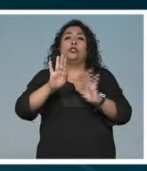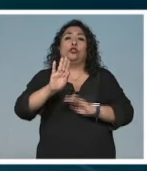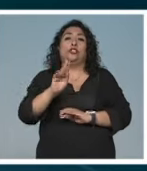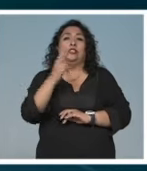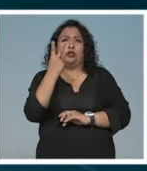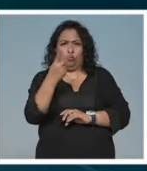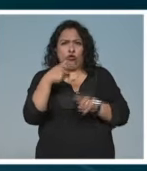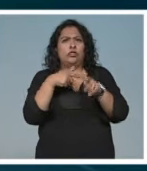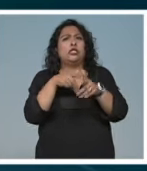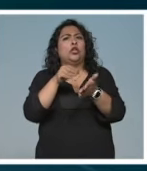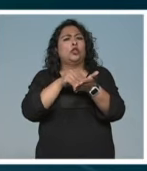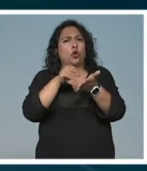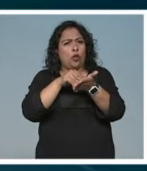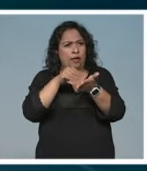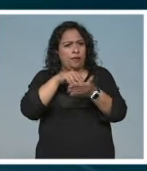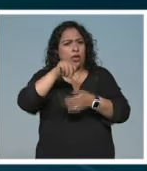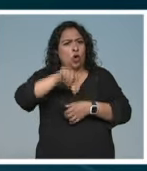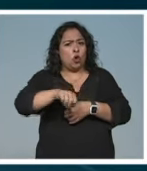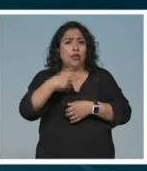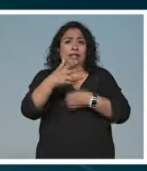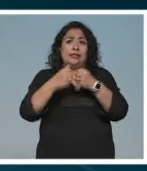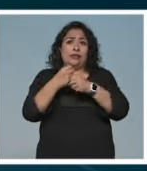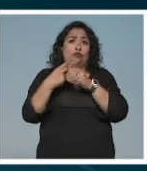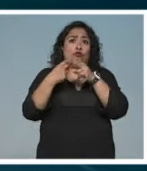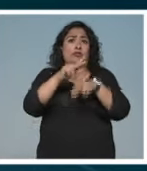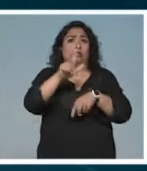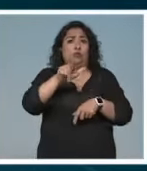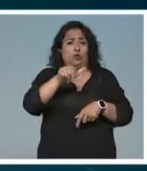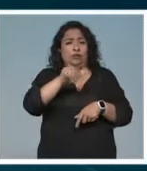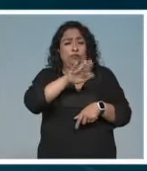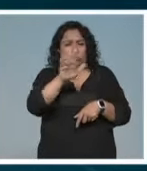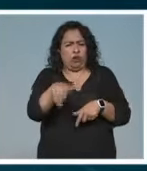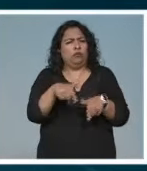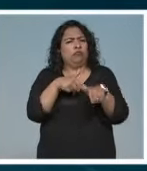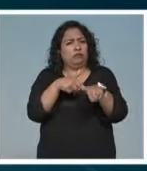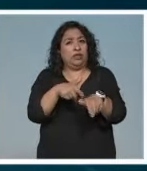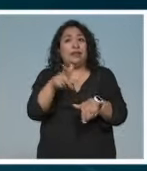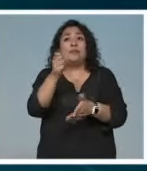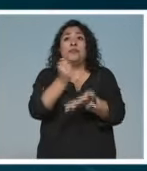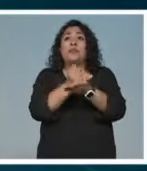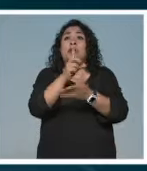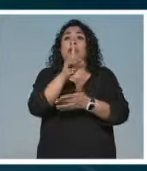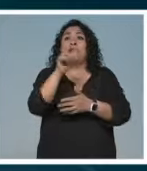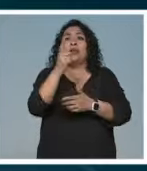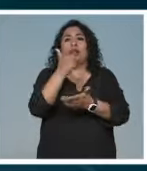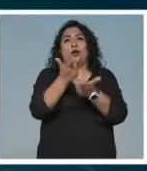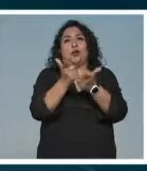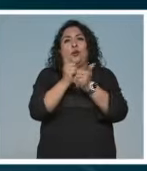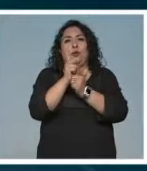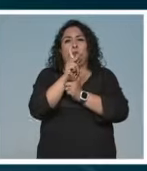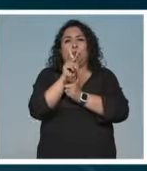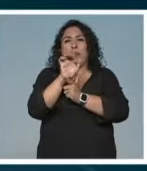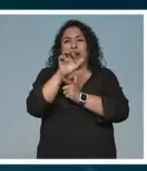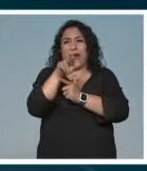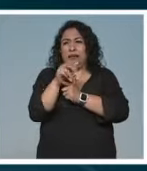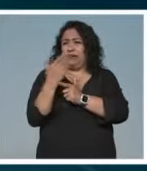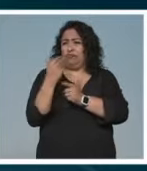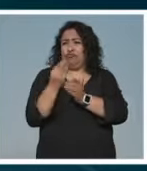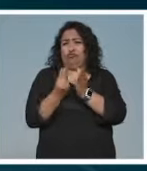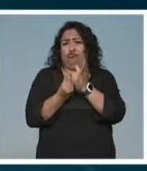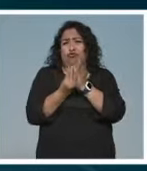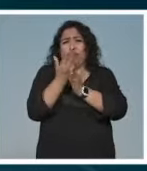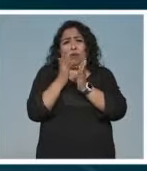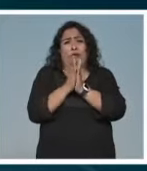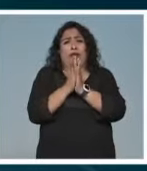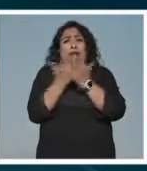1982, sigue teniendo ecos una década después de su muerte, pues Editorial Diana, de Grupo Planeta, acaba de publicar su obra